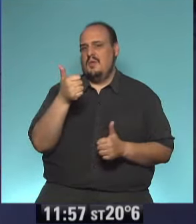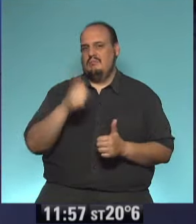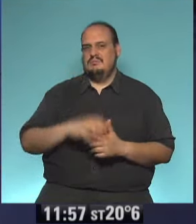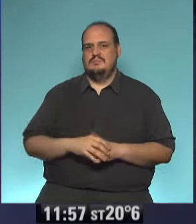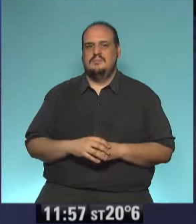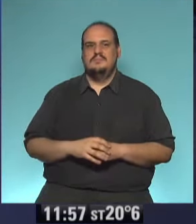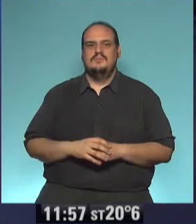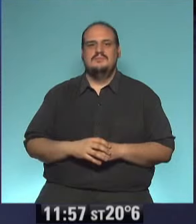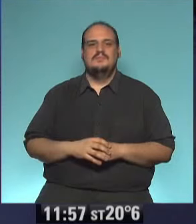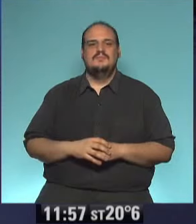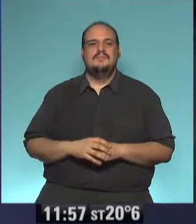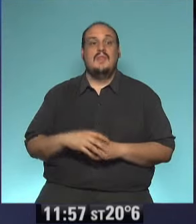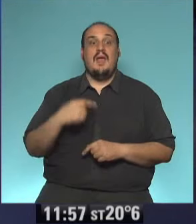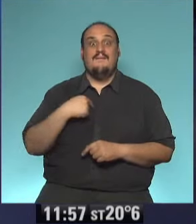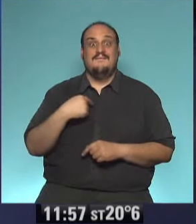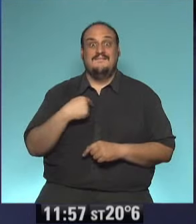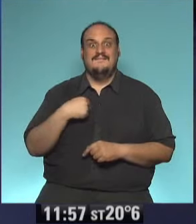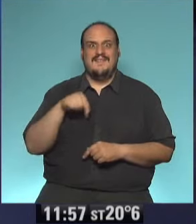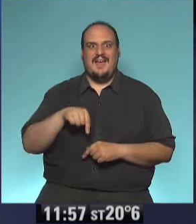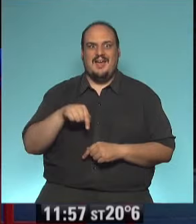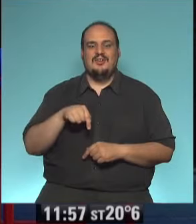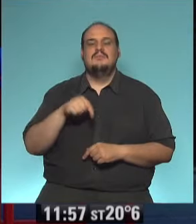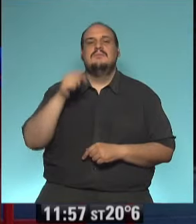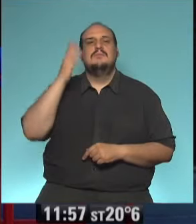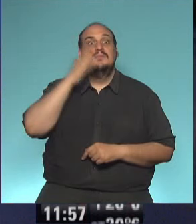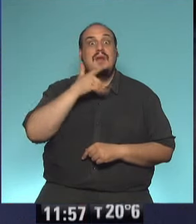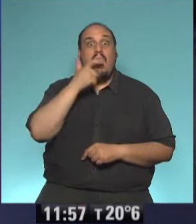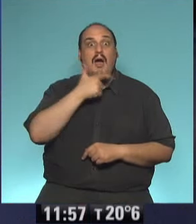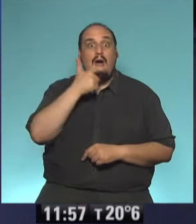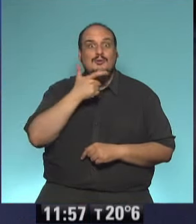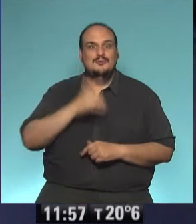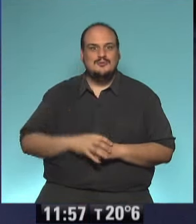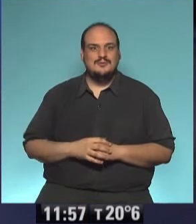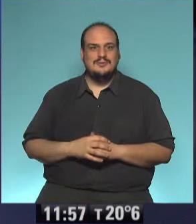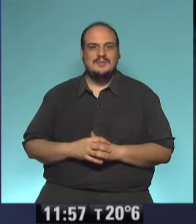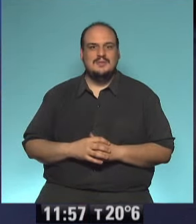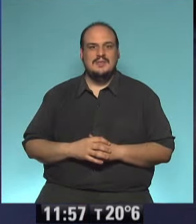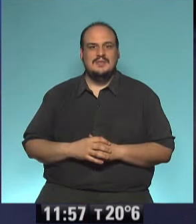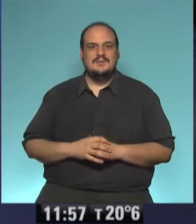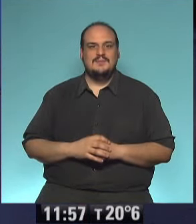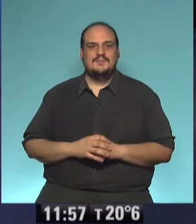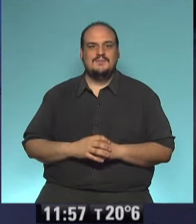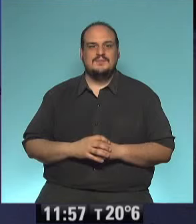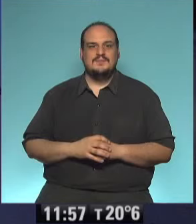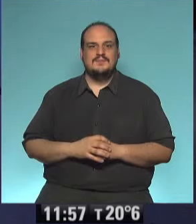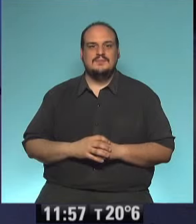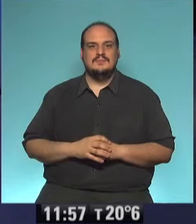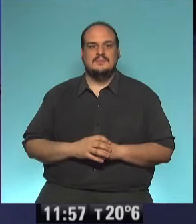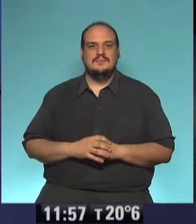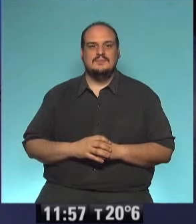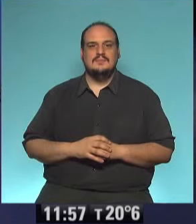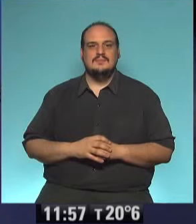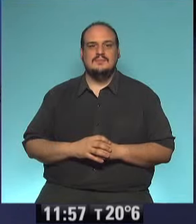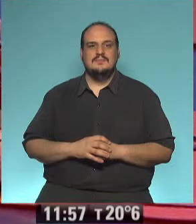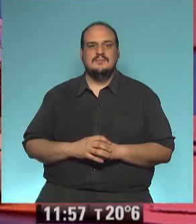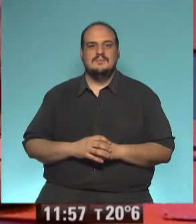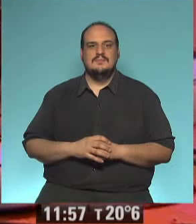jugando. Ok. Así que me toca a mí, a ver. Vamos. A ver, a ver. Que sale, que sale, que sale, que